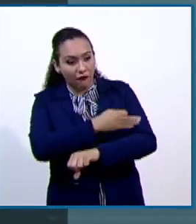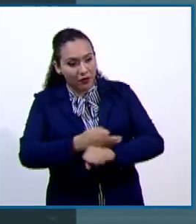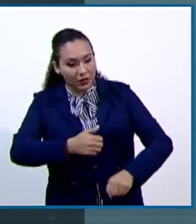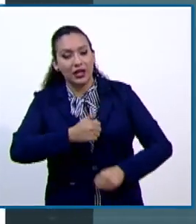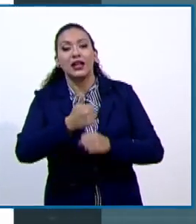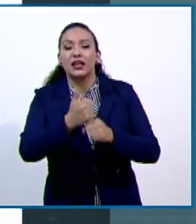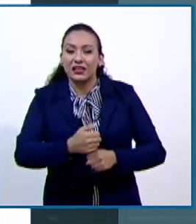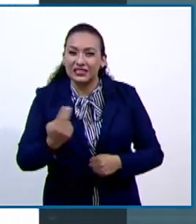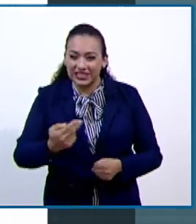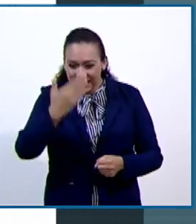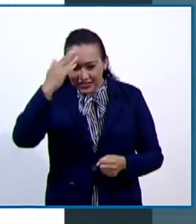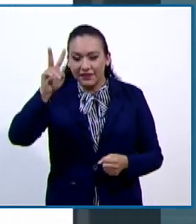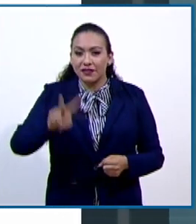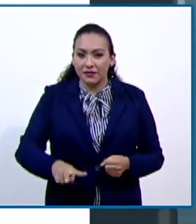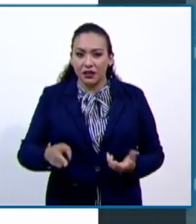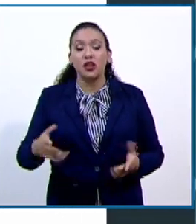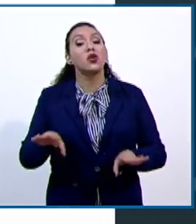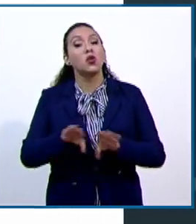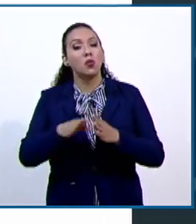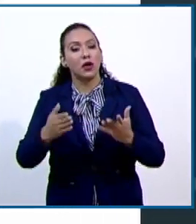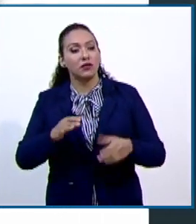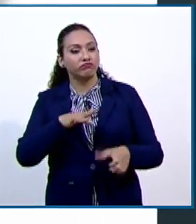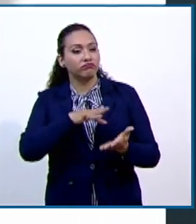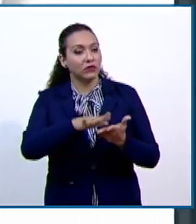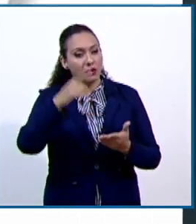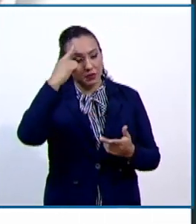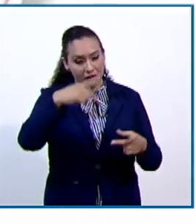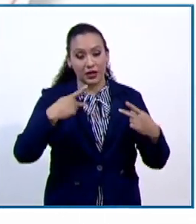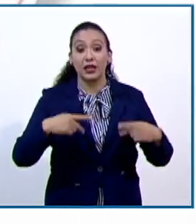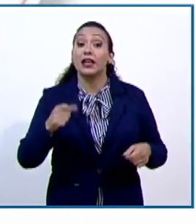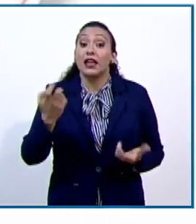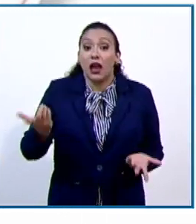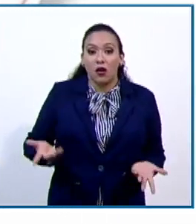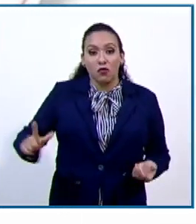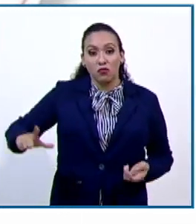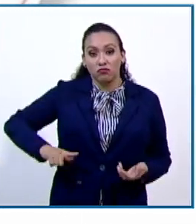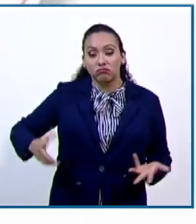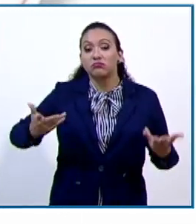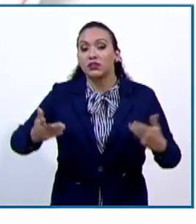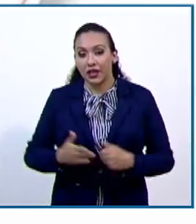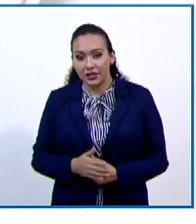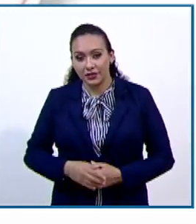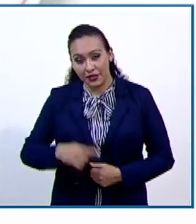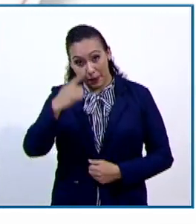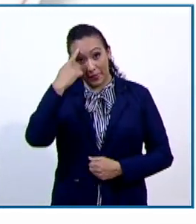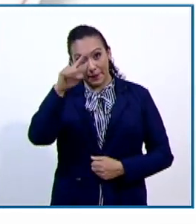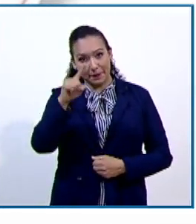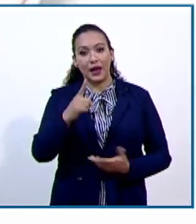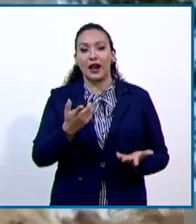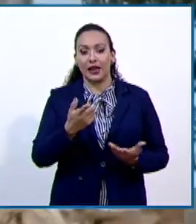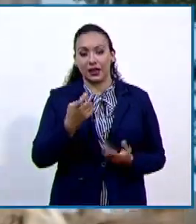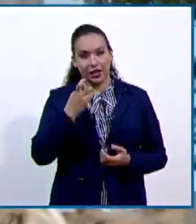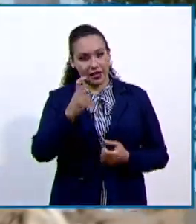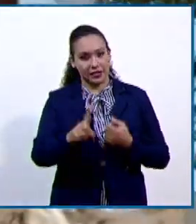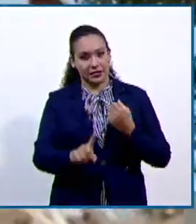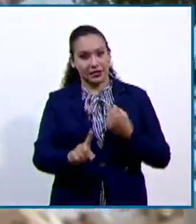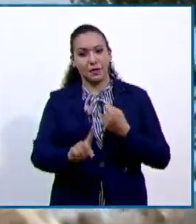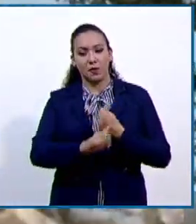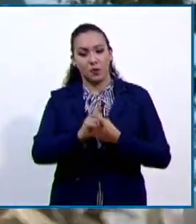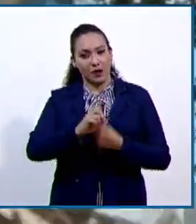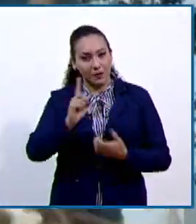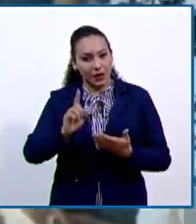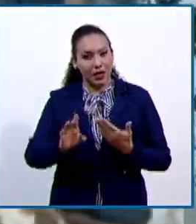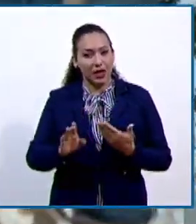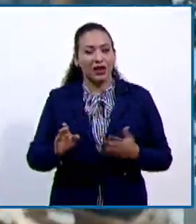deben otorgárseles, así como los deberes de los estados, para prevenir la realización de esta grave violación